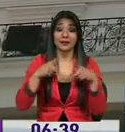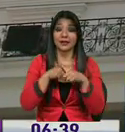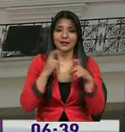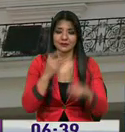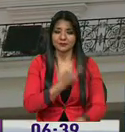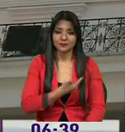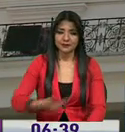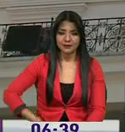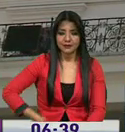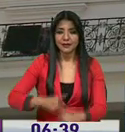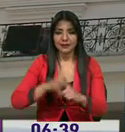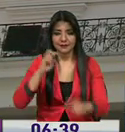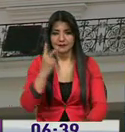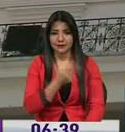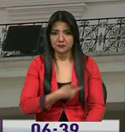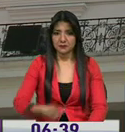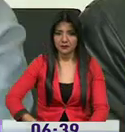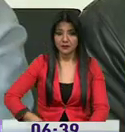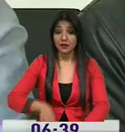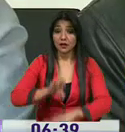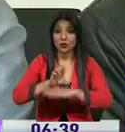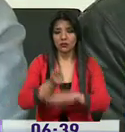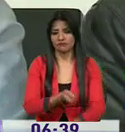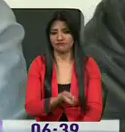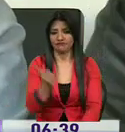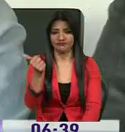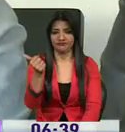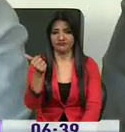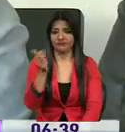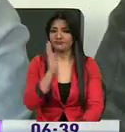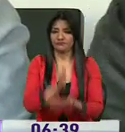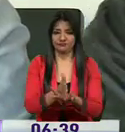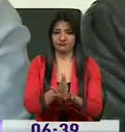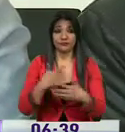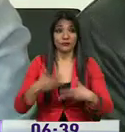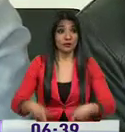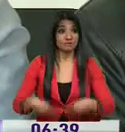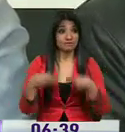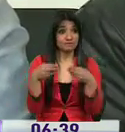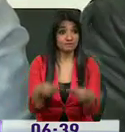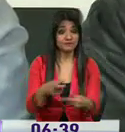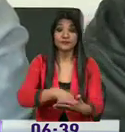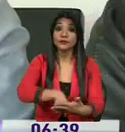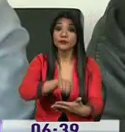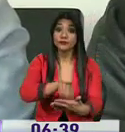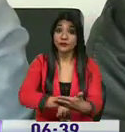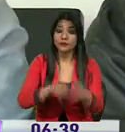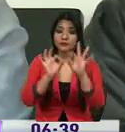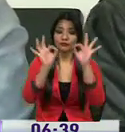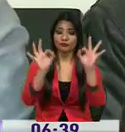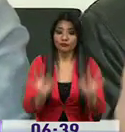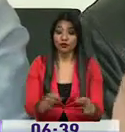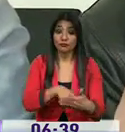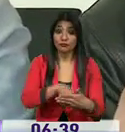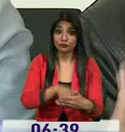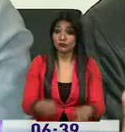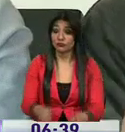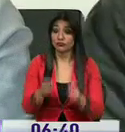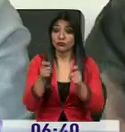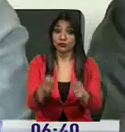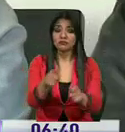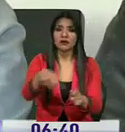y exvicepresidentes del país. Una vez que nosotros les entreguemos las firmas en los formularios, ellos tienen